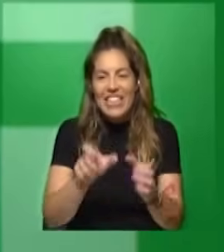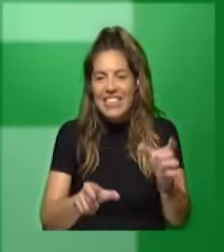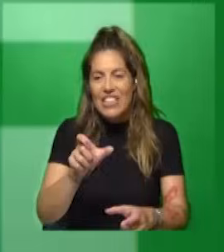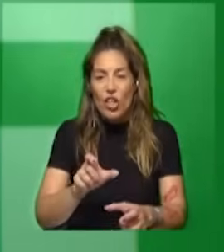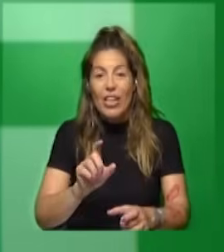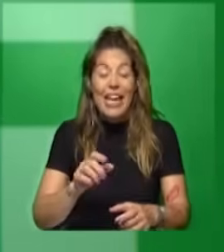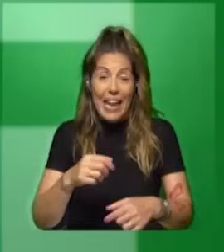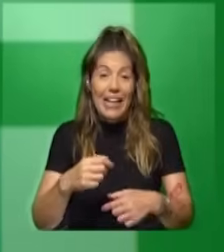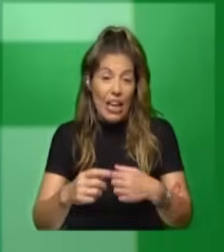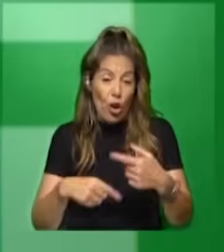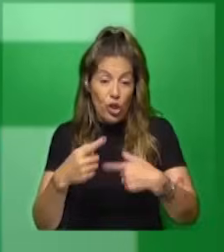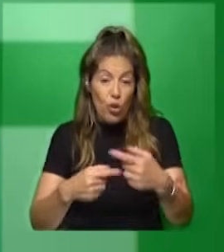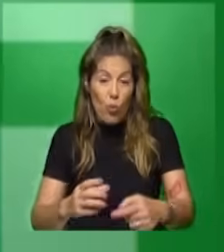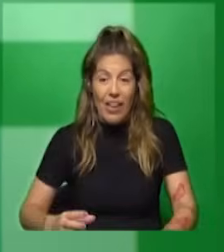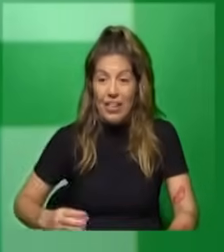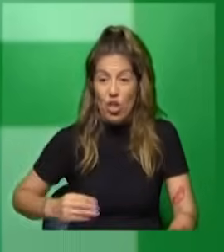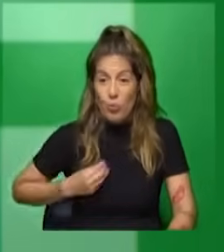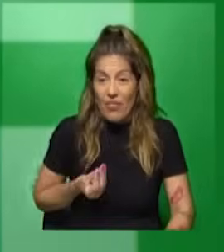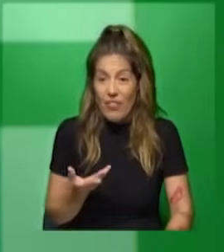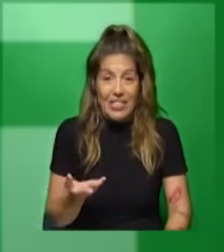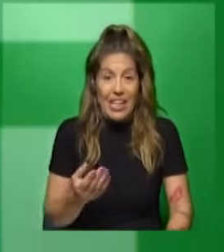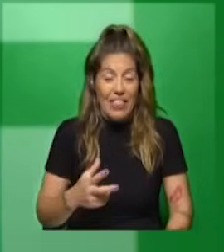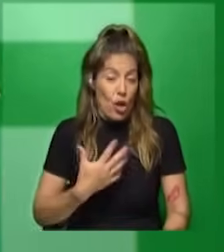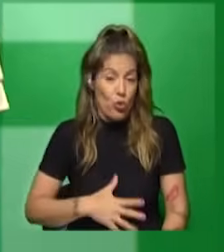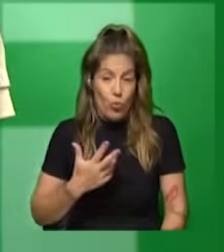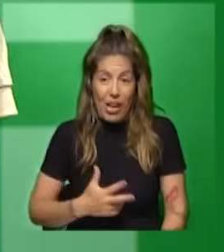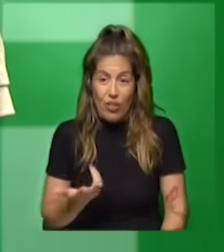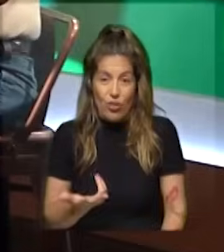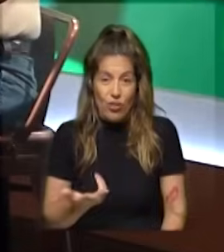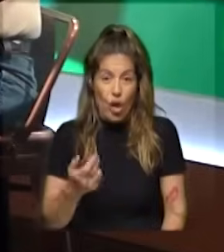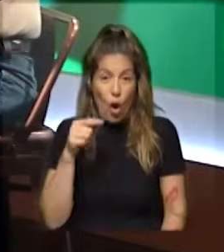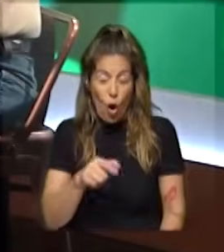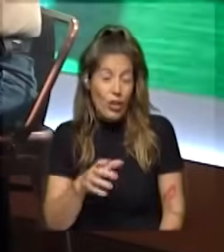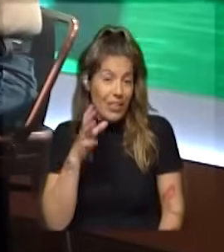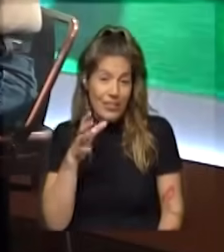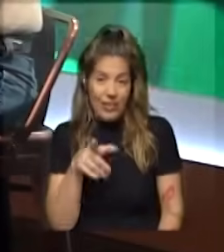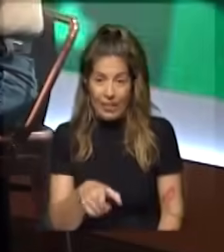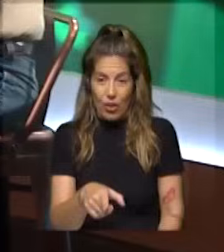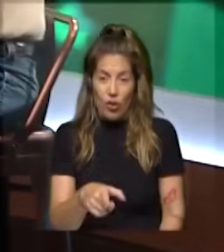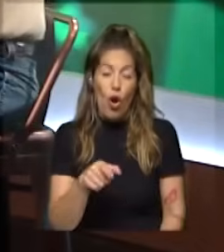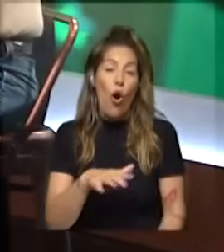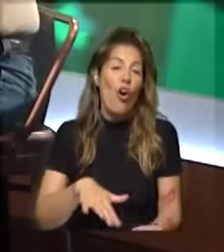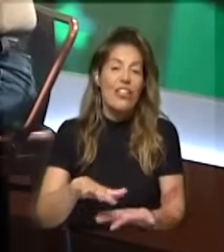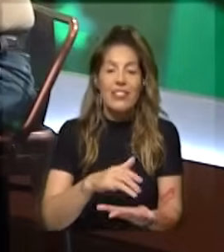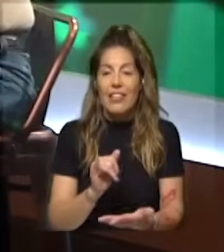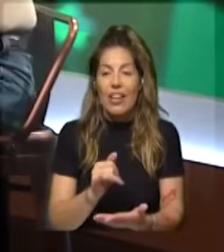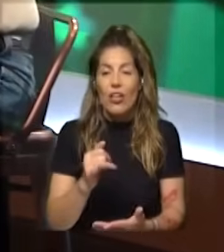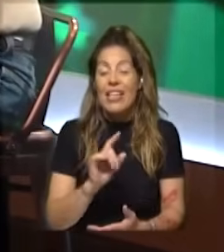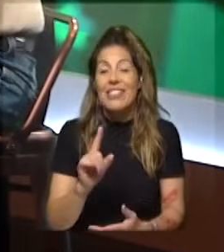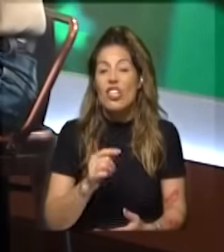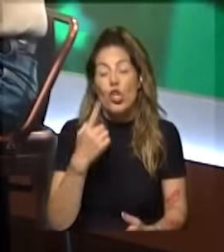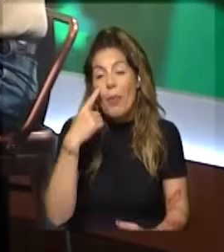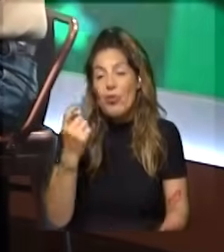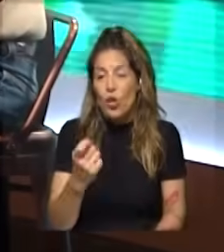especie humana, uh-huh, y algunos otros seres vivos que nos rodean. Hoy estamos en ese escenario, ¿no? Y yo creo que si no tomamos en